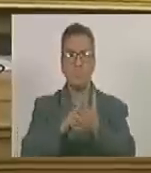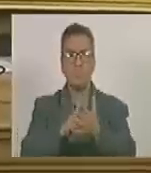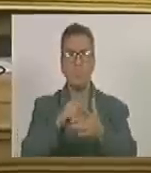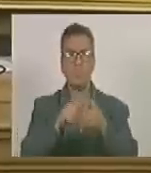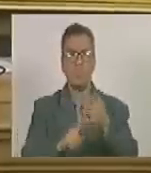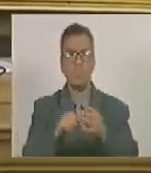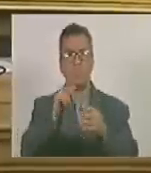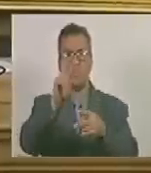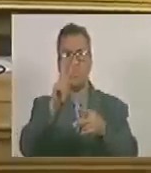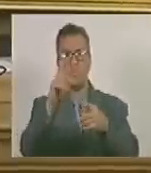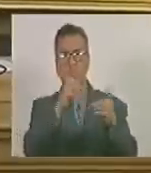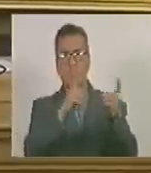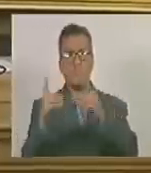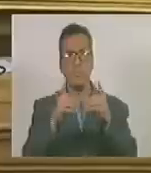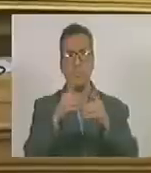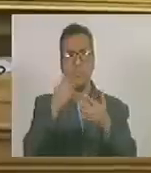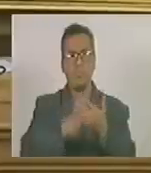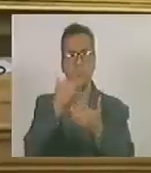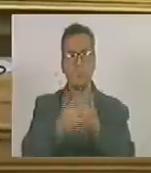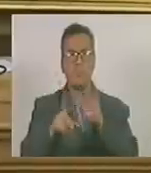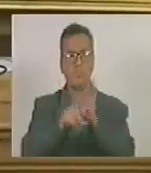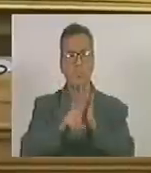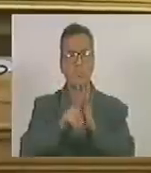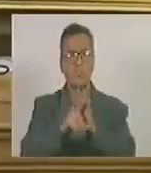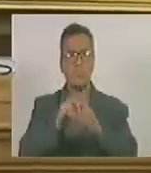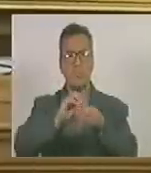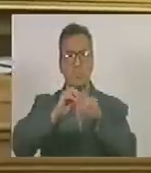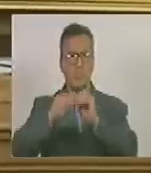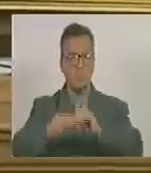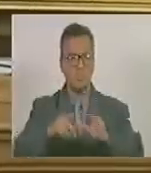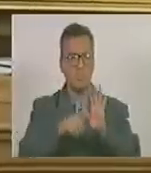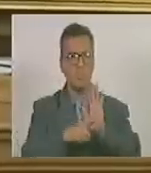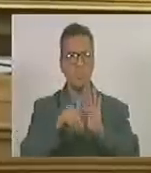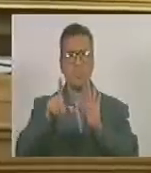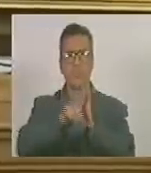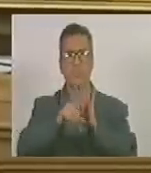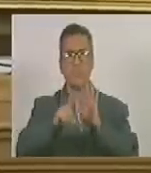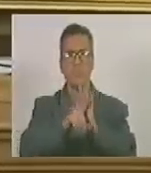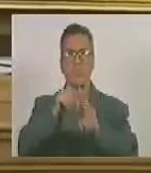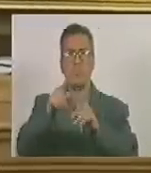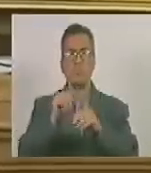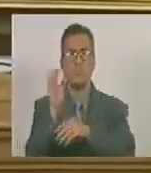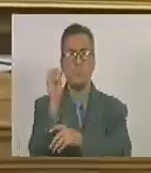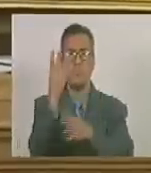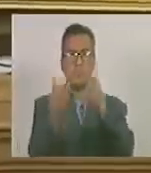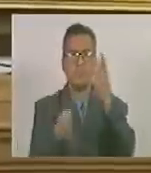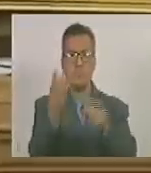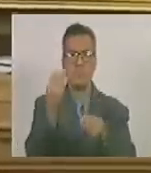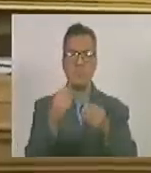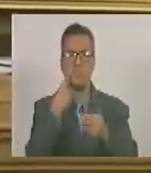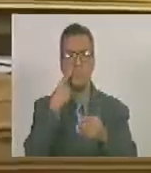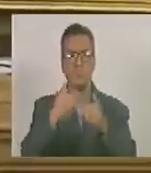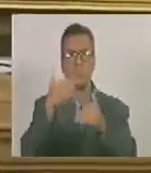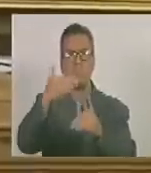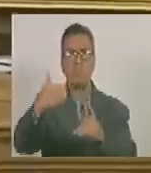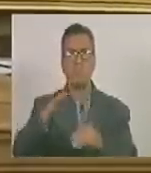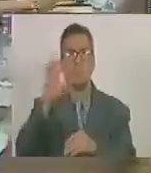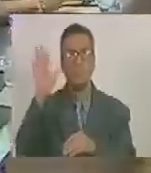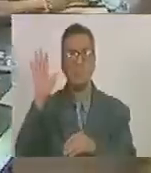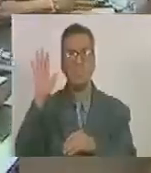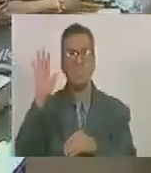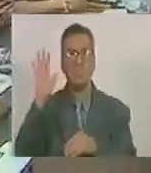correspondiente a la segunda discusión del proyecto de ley orgánica de reforma de la ley orgánica de los consejos comunales, si no se manifestaron con la señal de